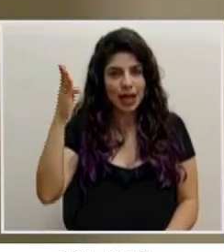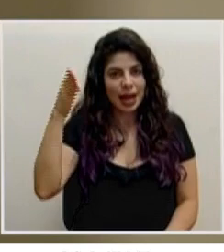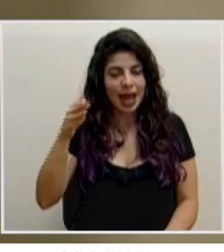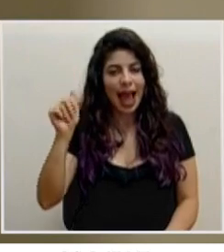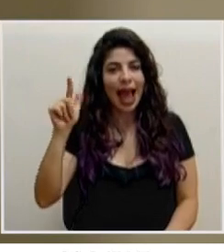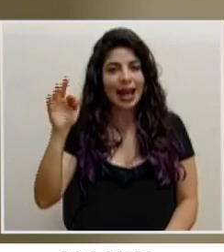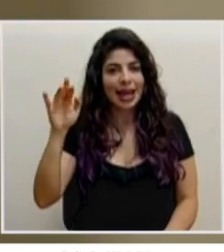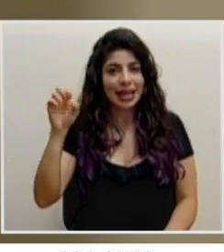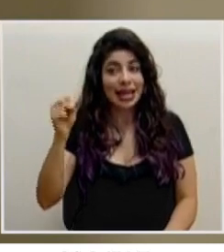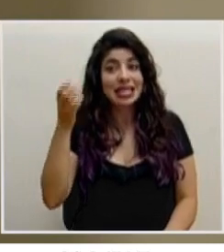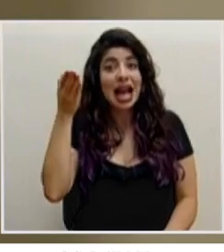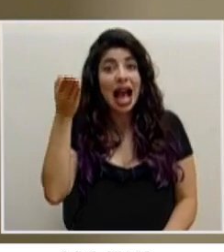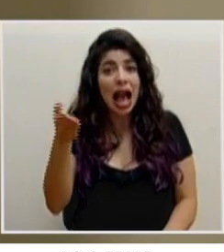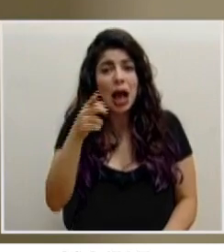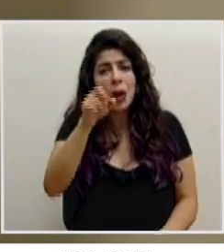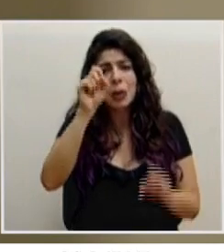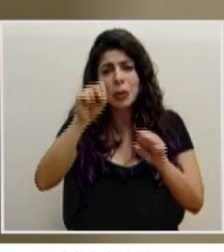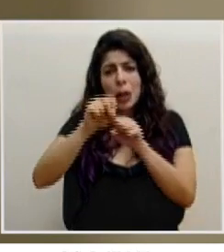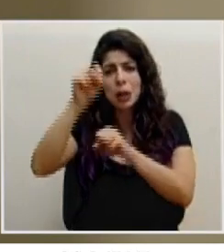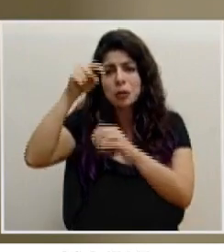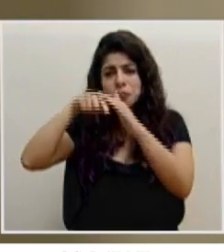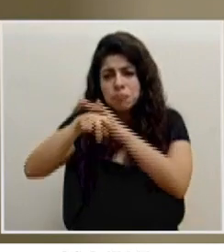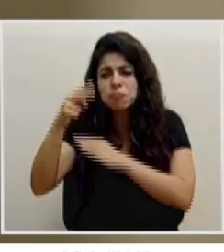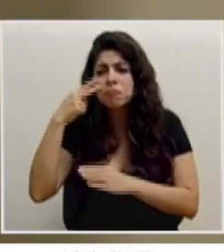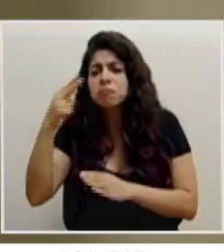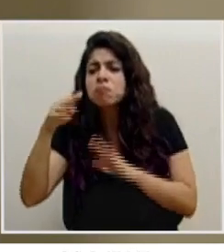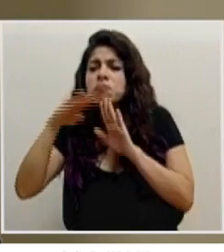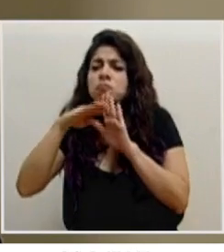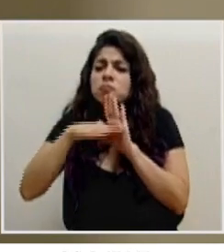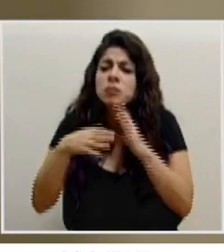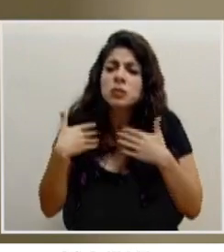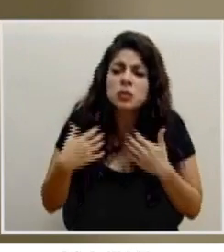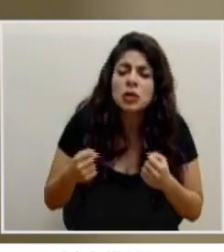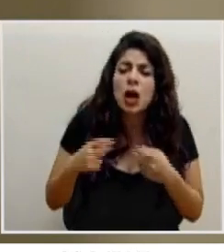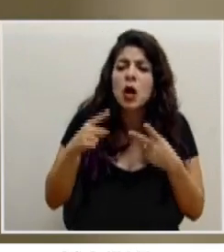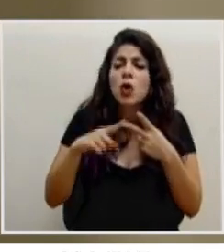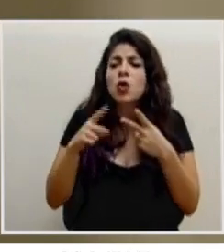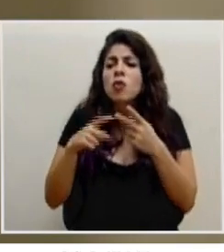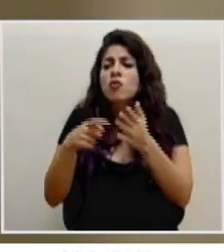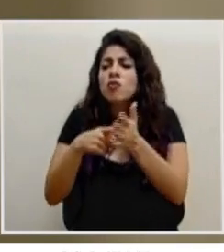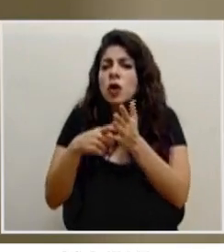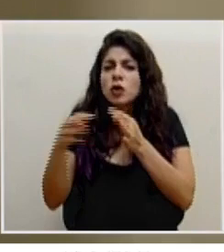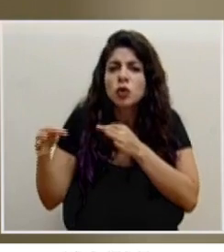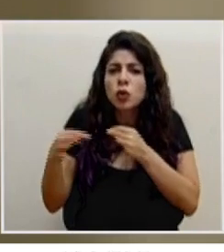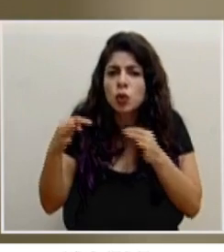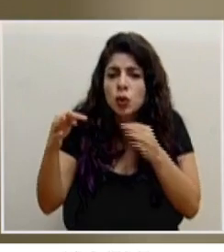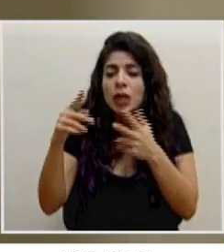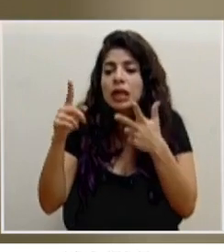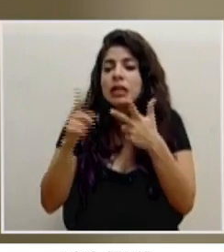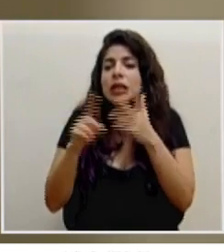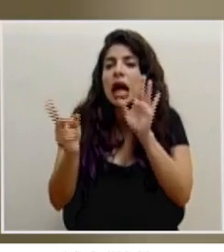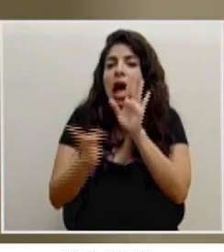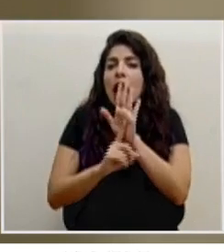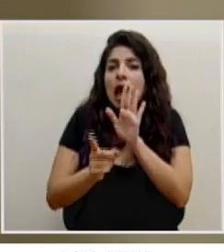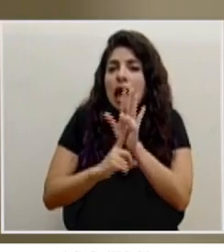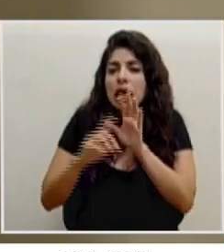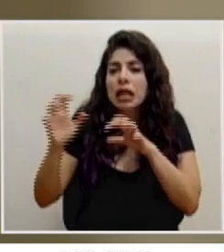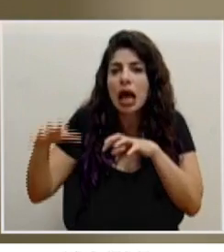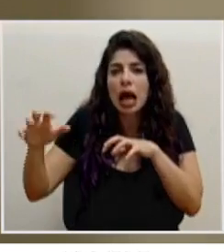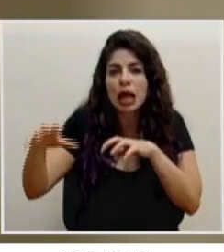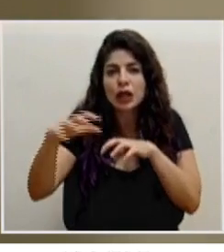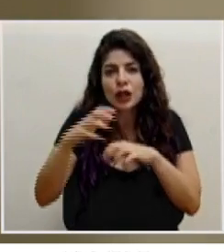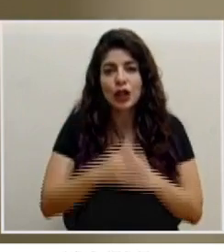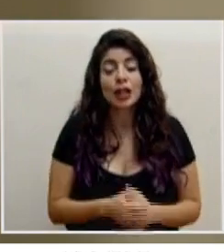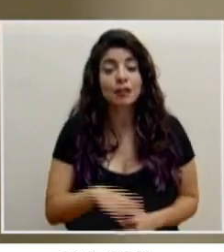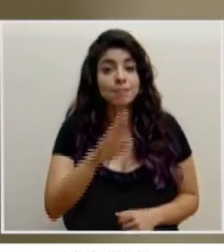presidencia.go.cr/alertas, el sitio en el que ustedes pueden consultar las medidas sanitarias, la lista de requisitos turísticos y las alertas en los distintos